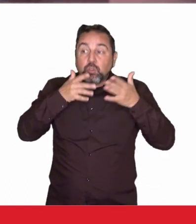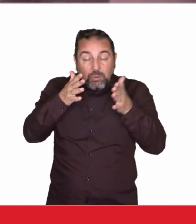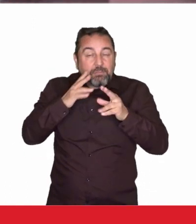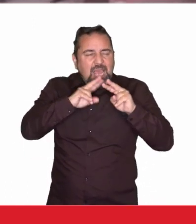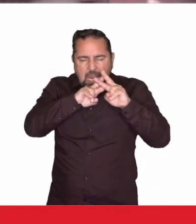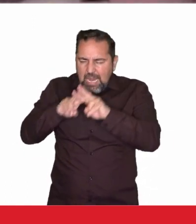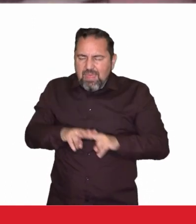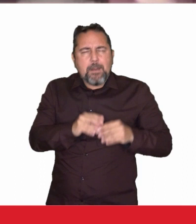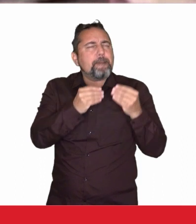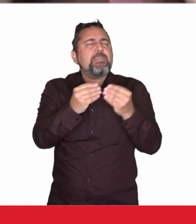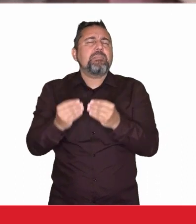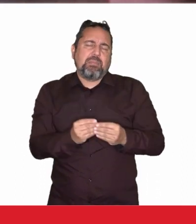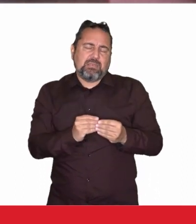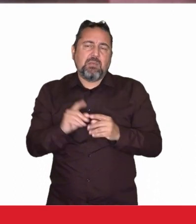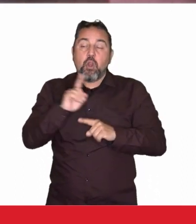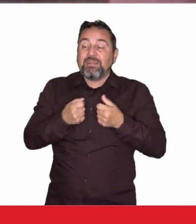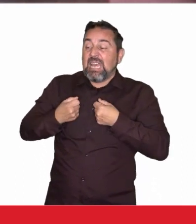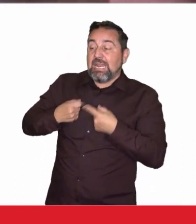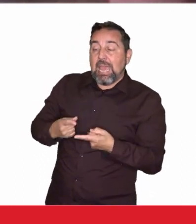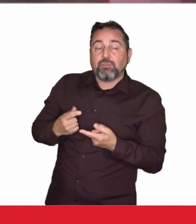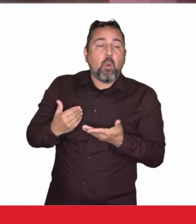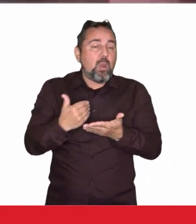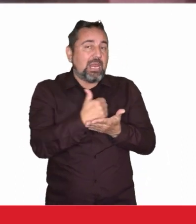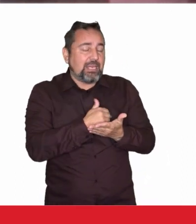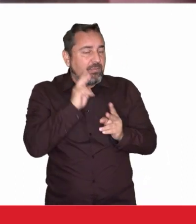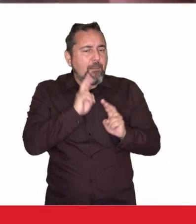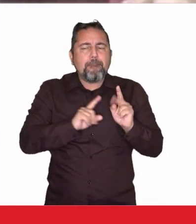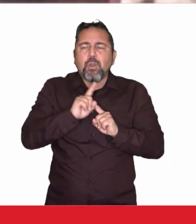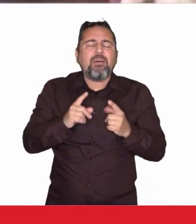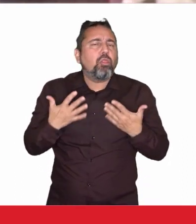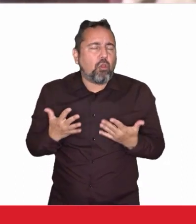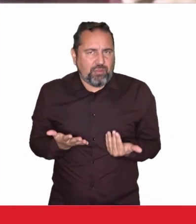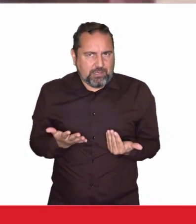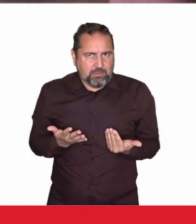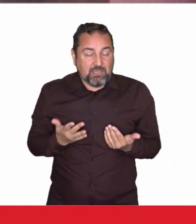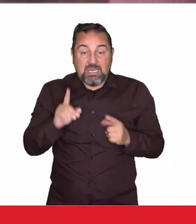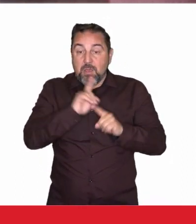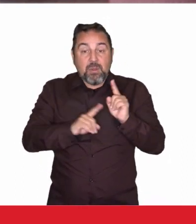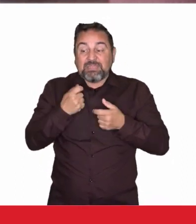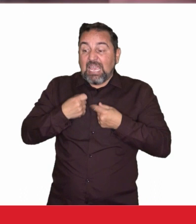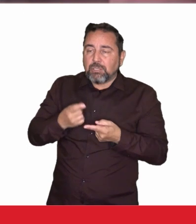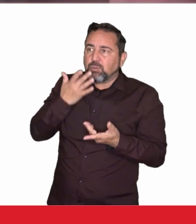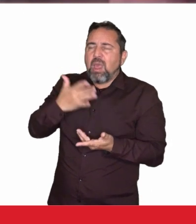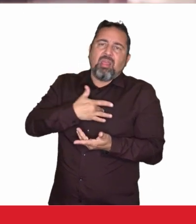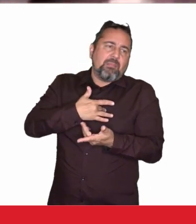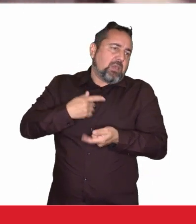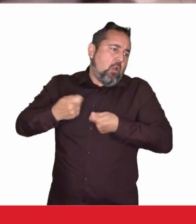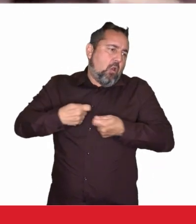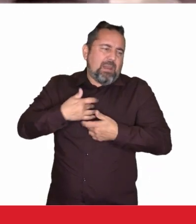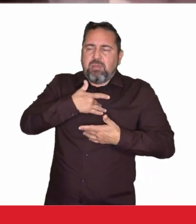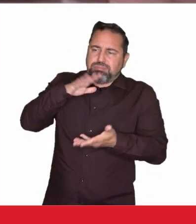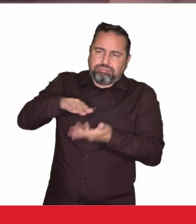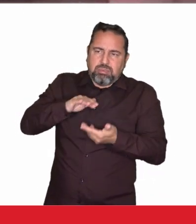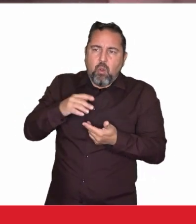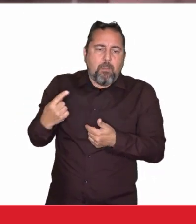costes. Nosotros lo que sugerimos es que analicéis muy bien si el problema está en el gasto o está en el ingreso. Si el problema está en el gasto es porque